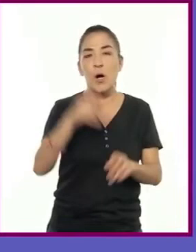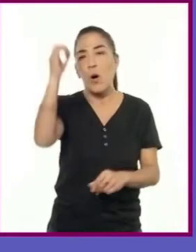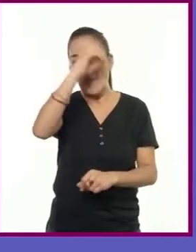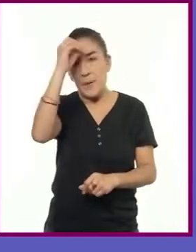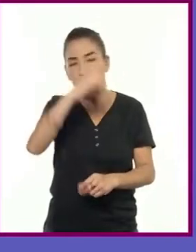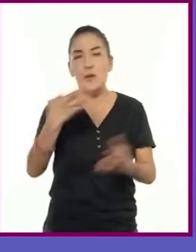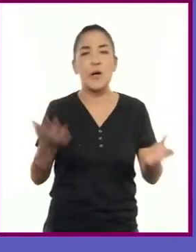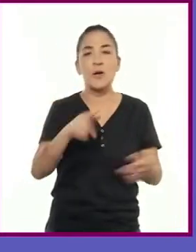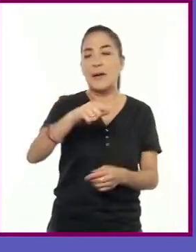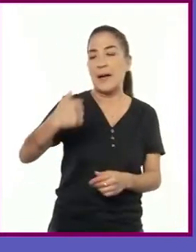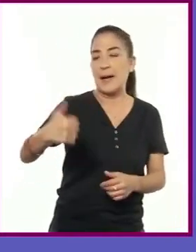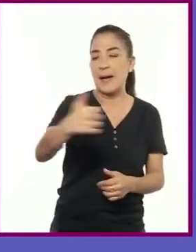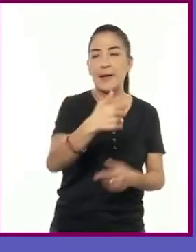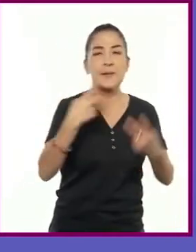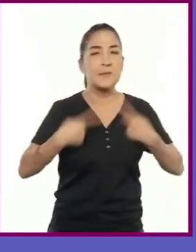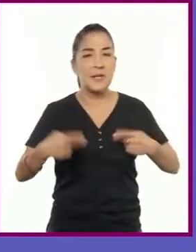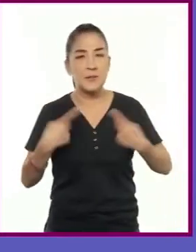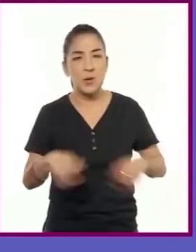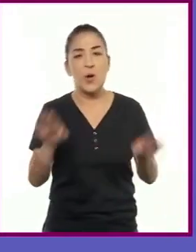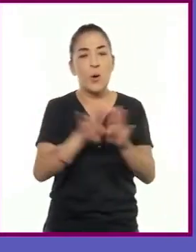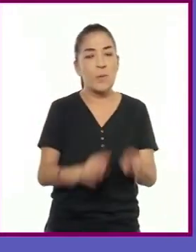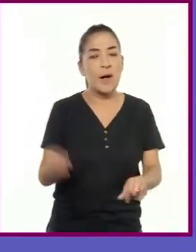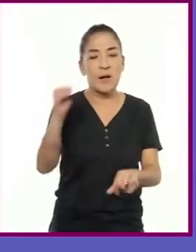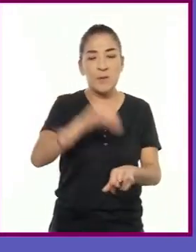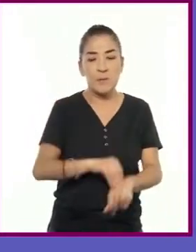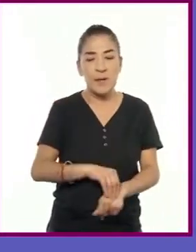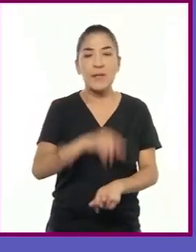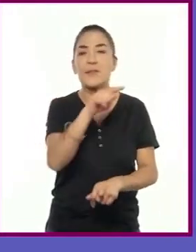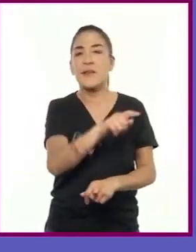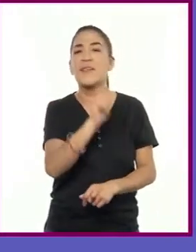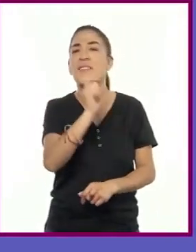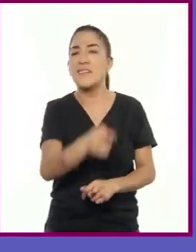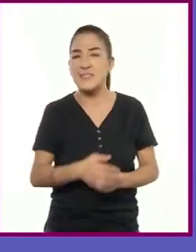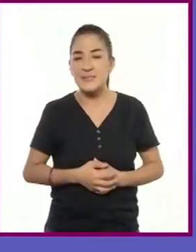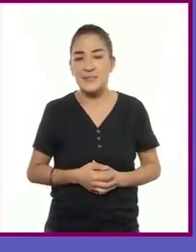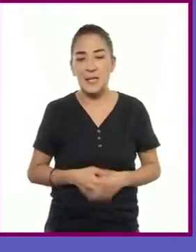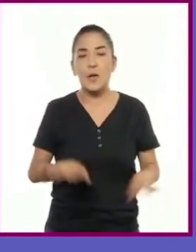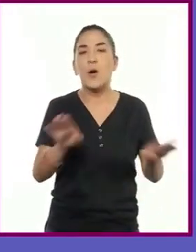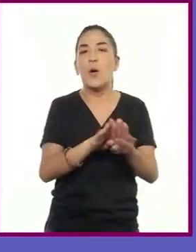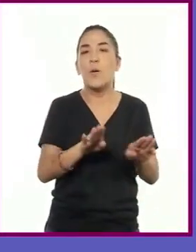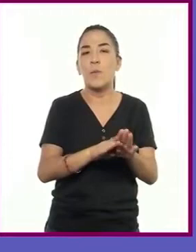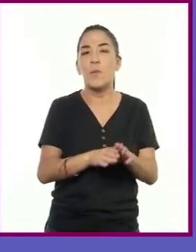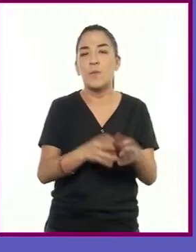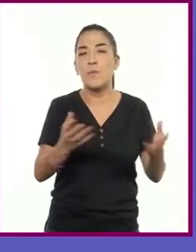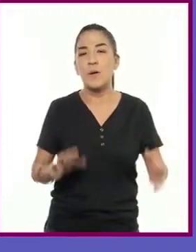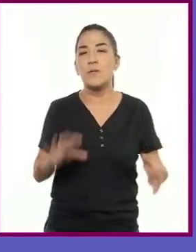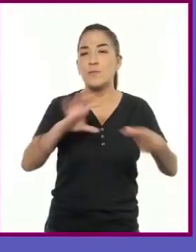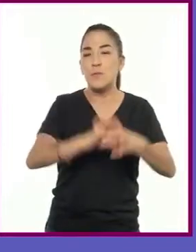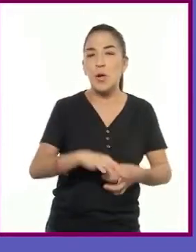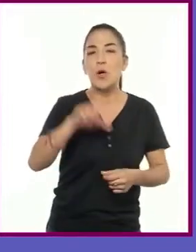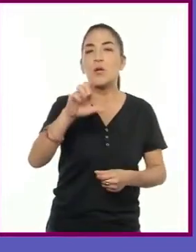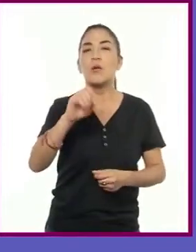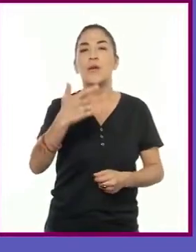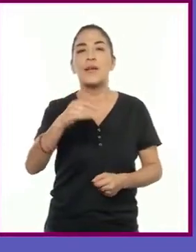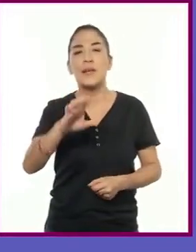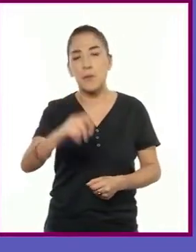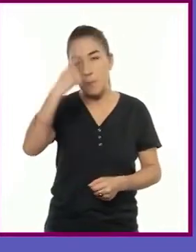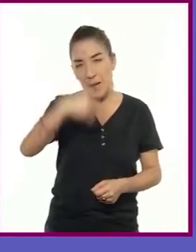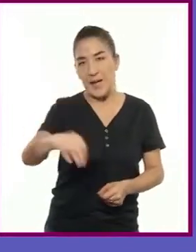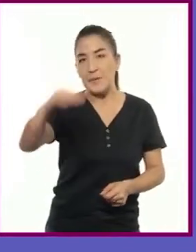vista u opiniones. Los argumentos, por tanto, se sustentan en un modelo lógico de